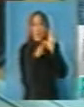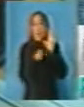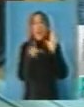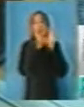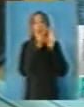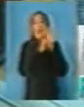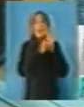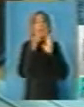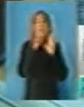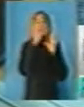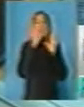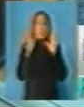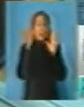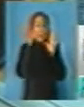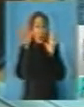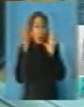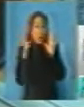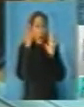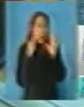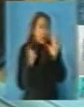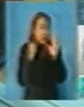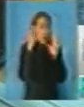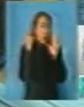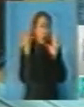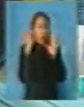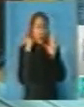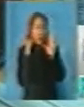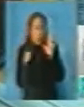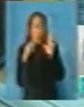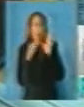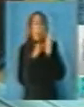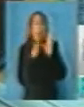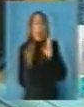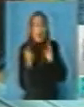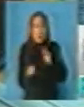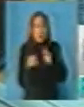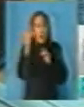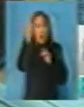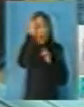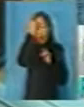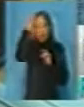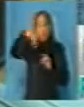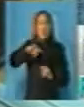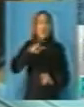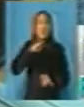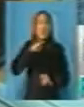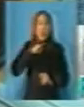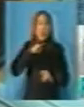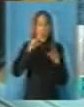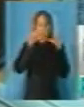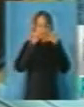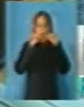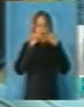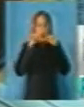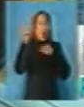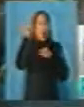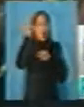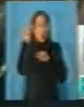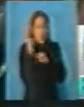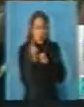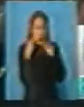ley 5.949, esto está en función a la constitución de la provincia, artículo 81,